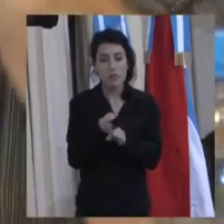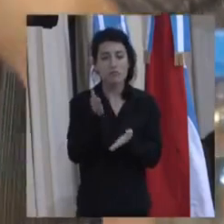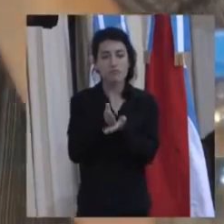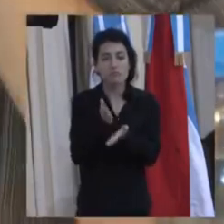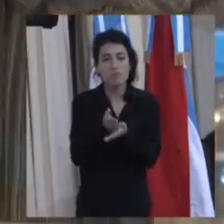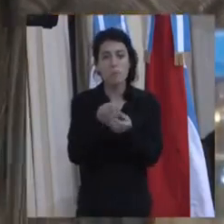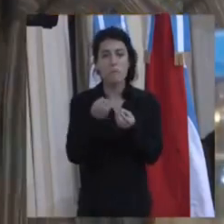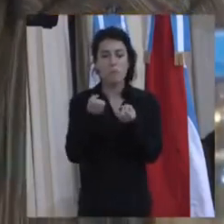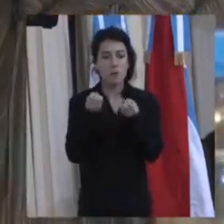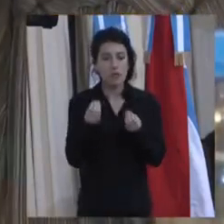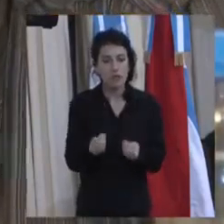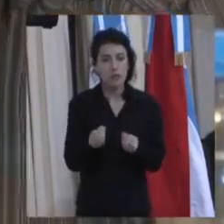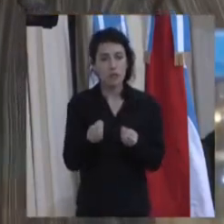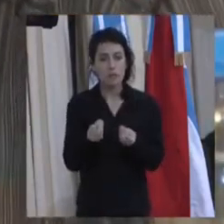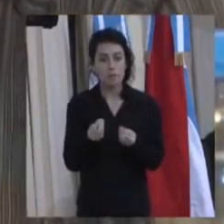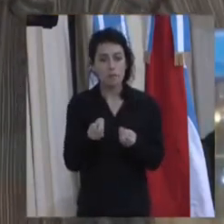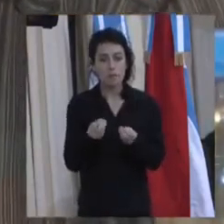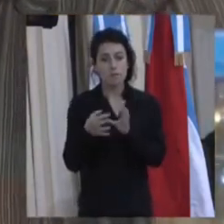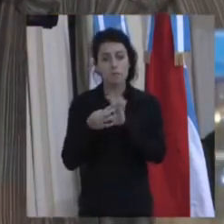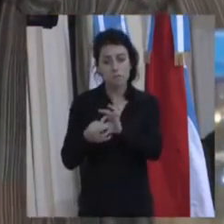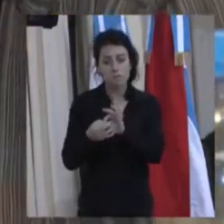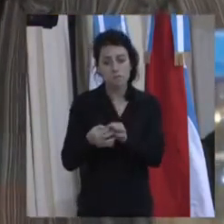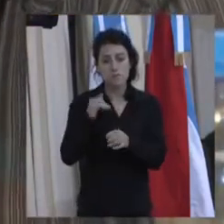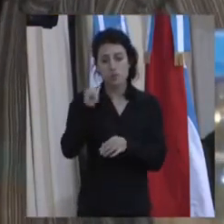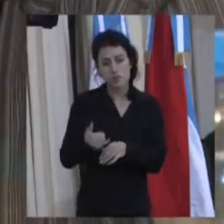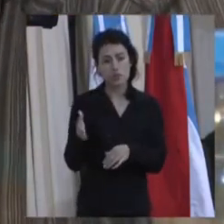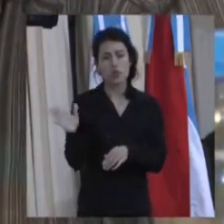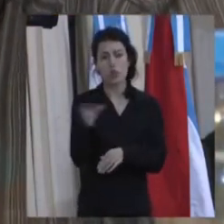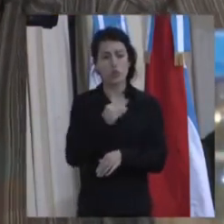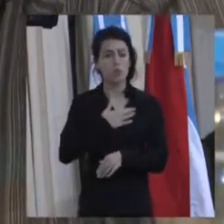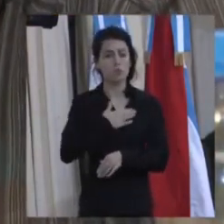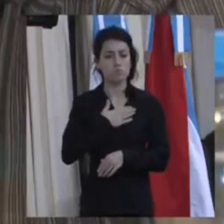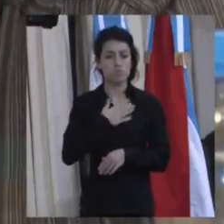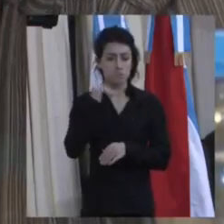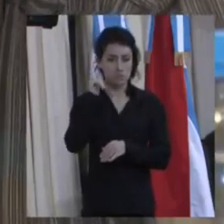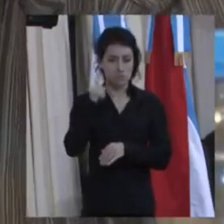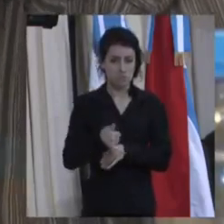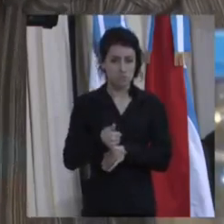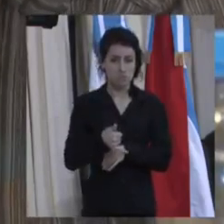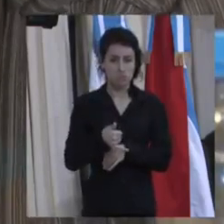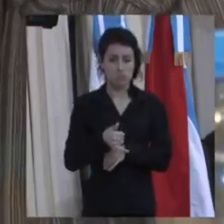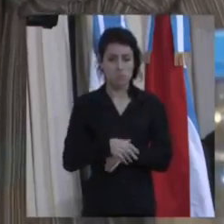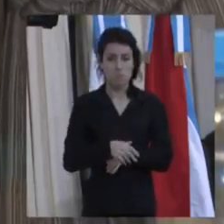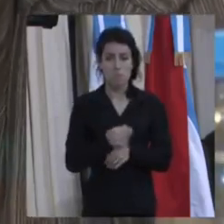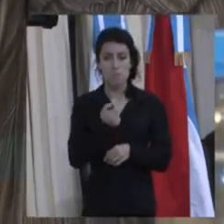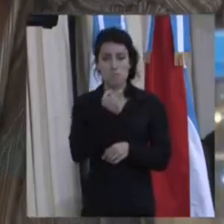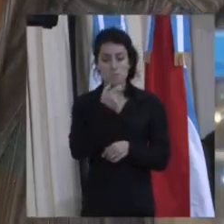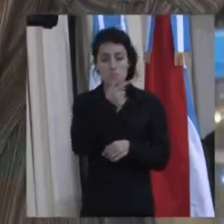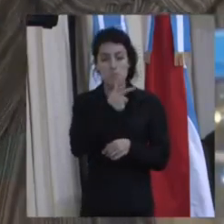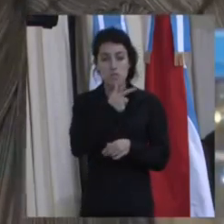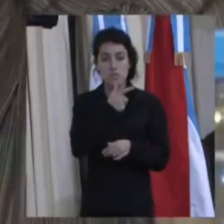enlace. Bueno, si hay algo que me parece importante de señalar, es que esta